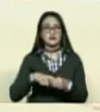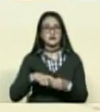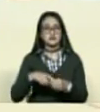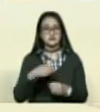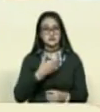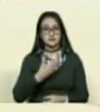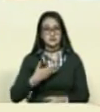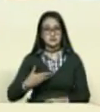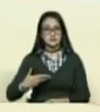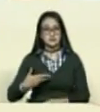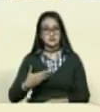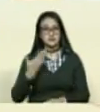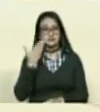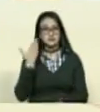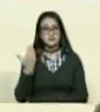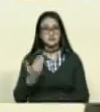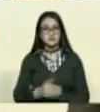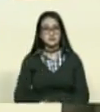Bolivariana.